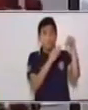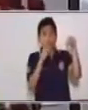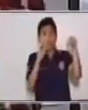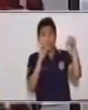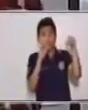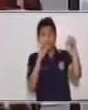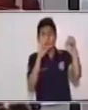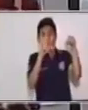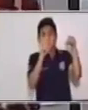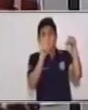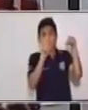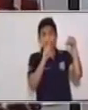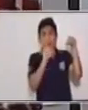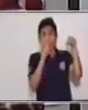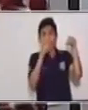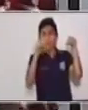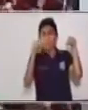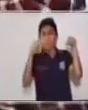término, es correcto.